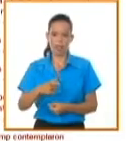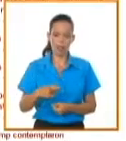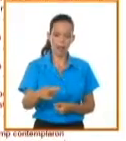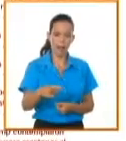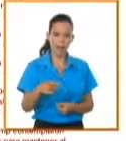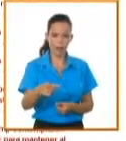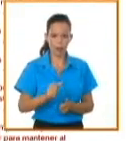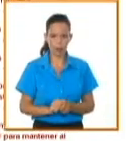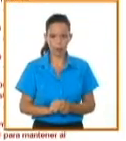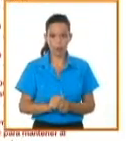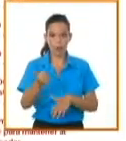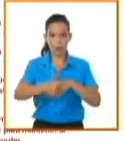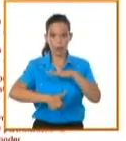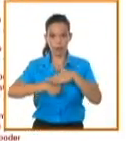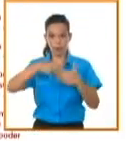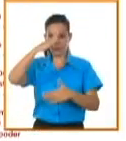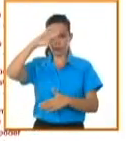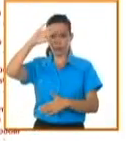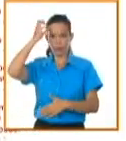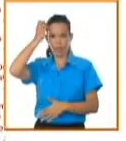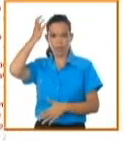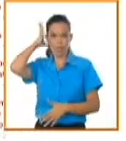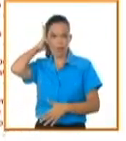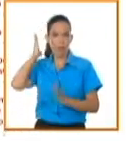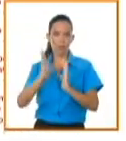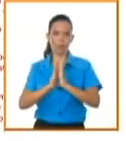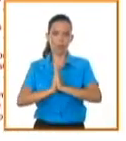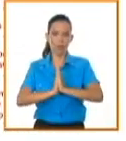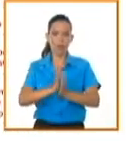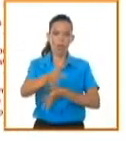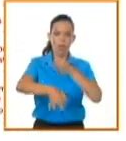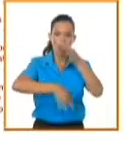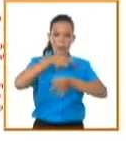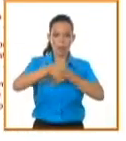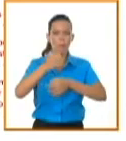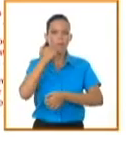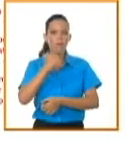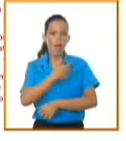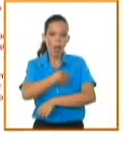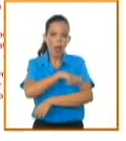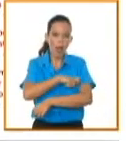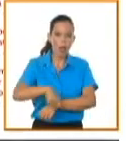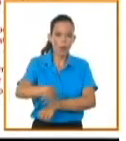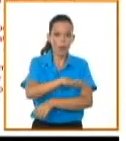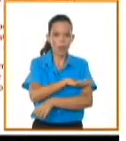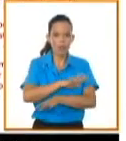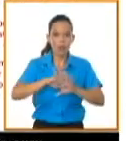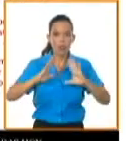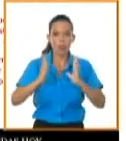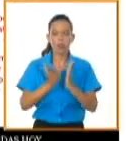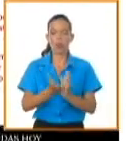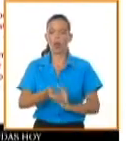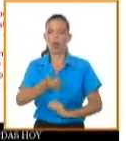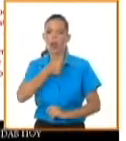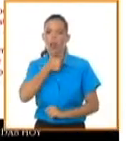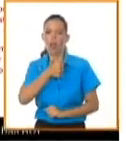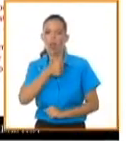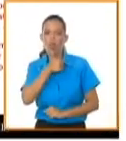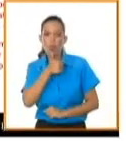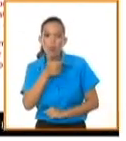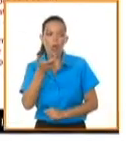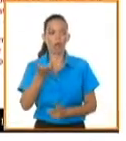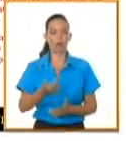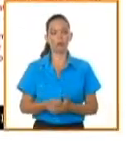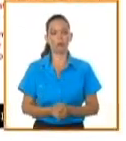orientó informar más y mejor a la ciudadanía dar respuesta a las inquietudes y dudas que tiene la población y los actores